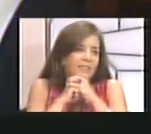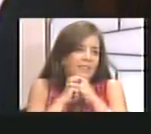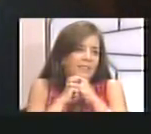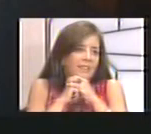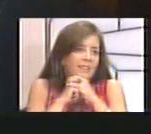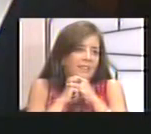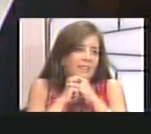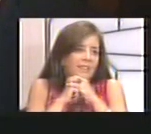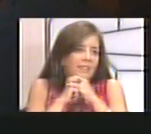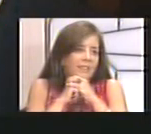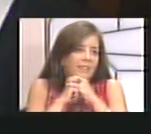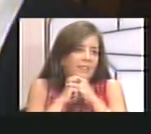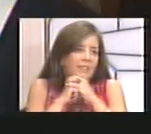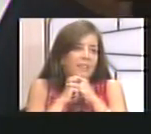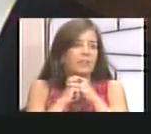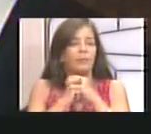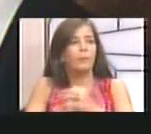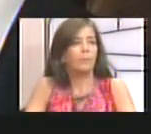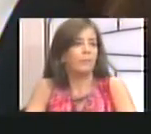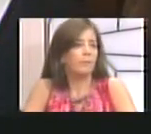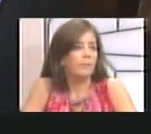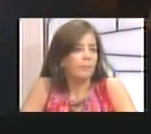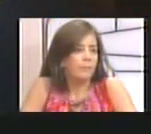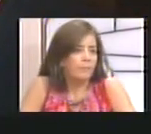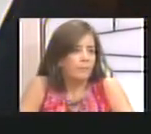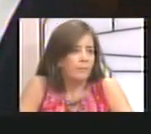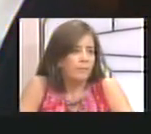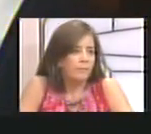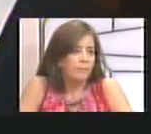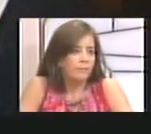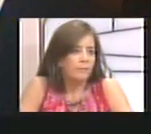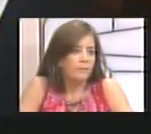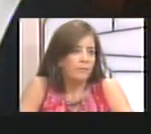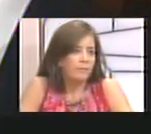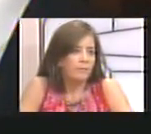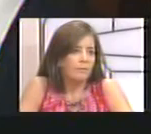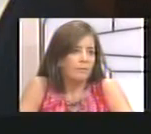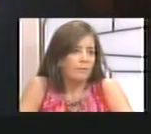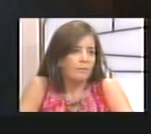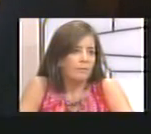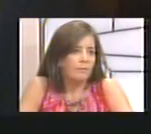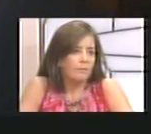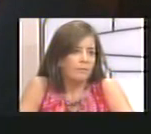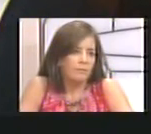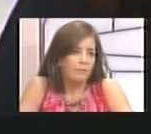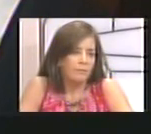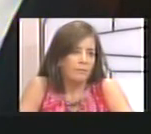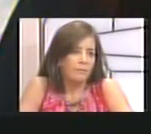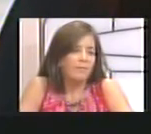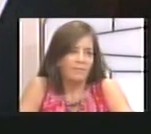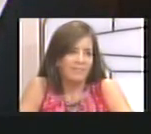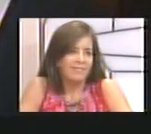que ha planteado, qué iba a suceder, los pronósticos, el apocalipsis, las imágenes de Lilita Carrió guiñando el ojo a un periodista diciendo hay